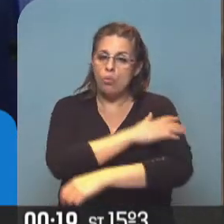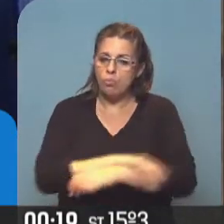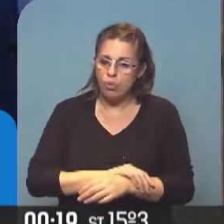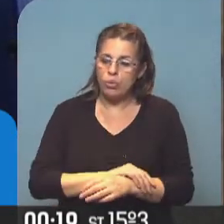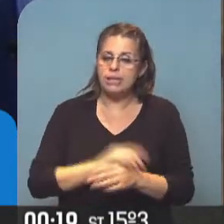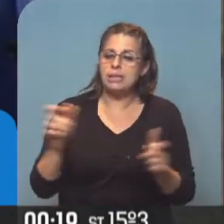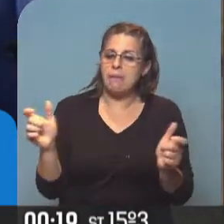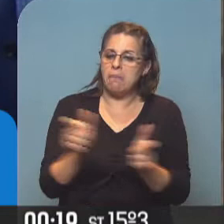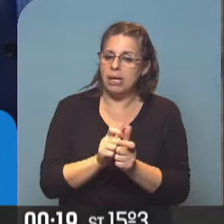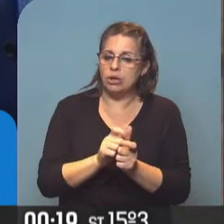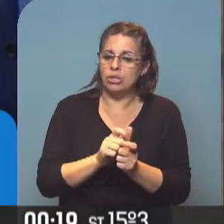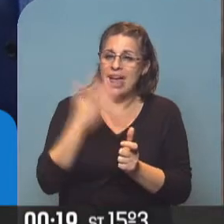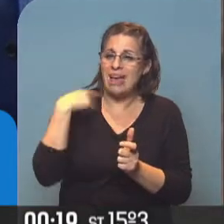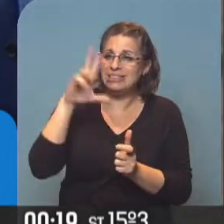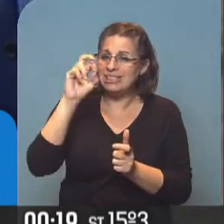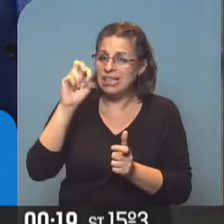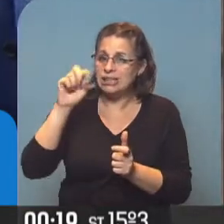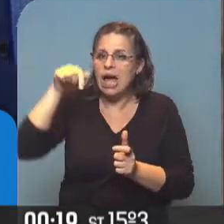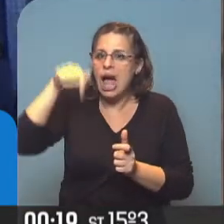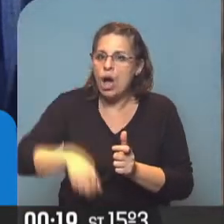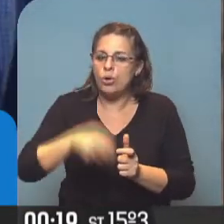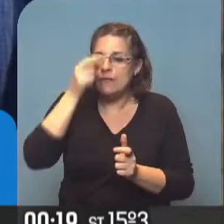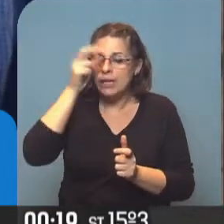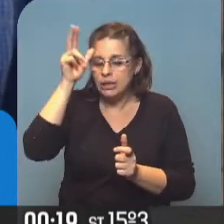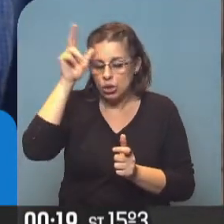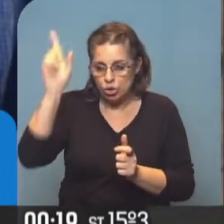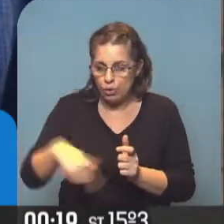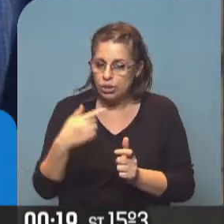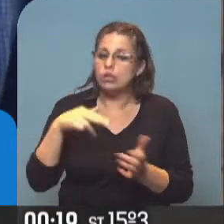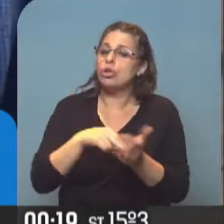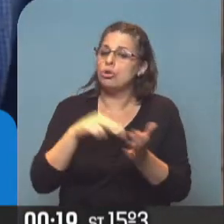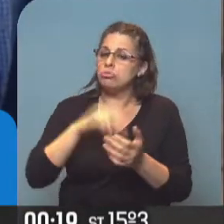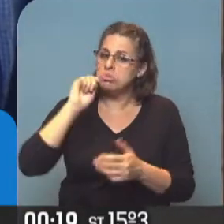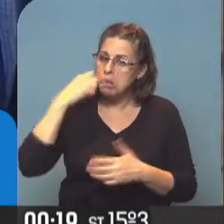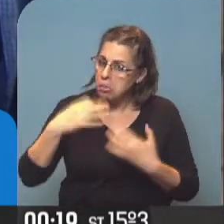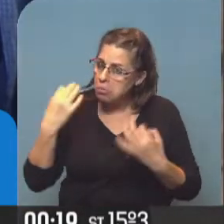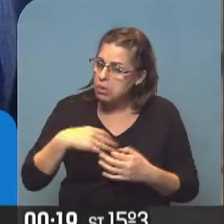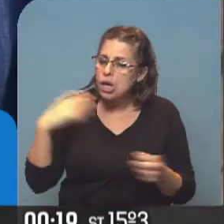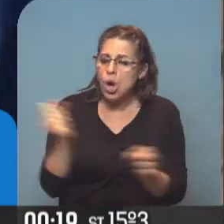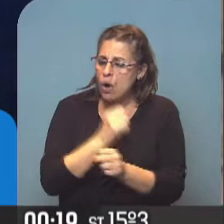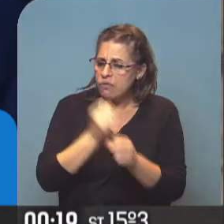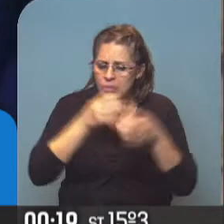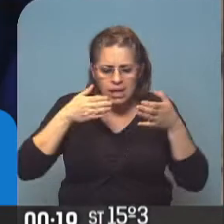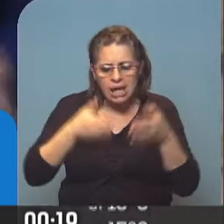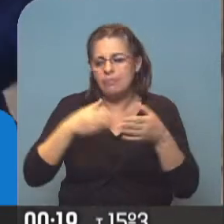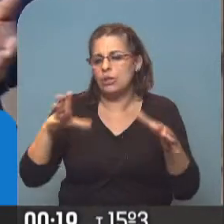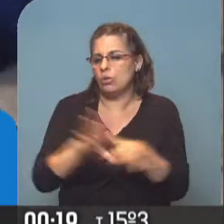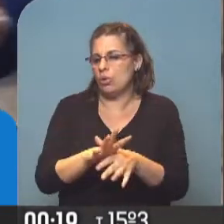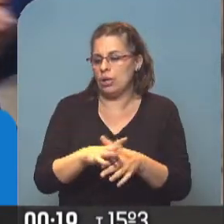de 30 a 28. Y eso es una gran noticia porque una vez más confirma que vamos por el camino correcto.